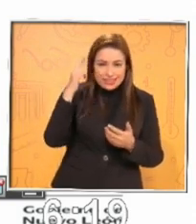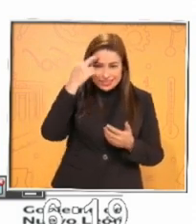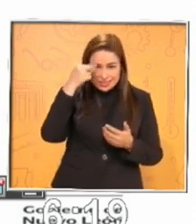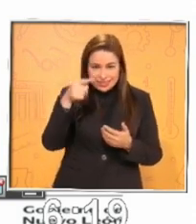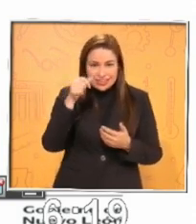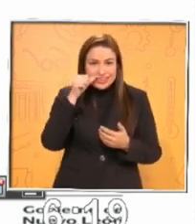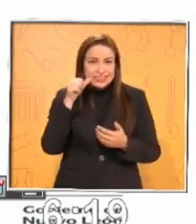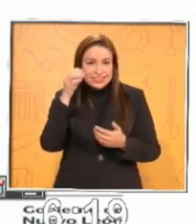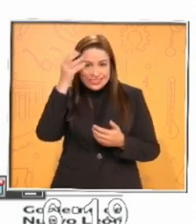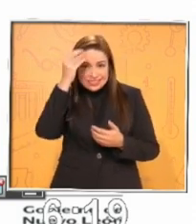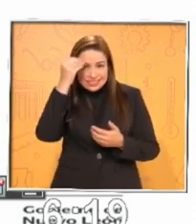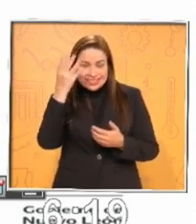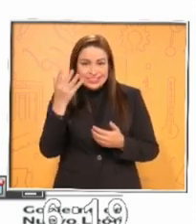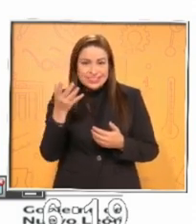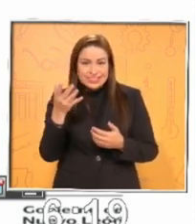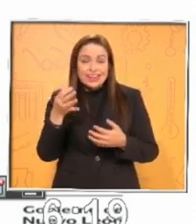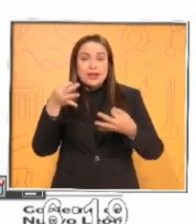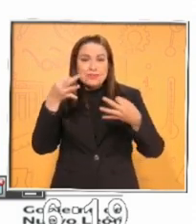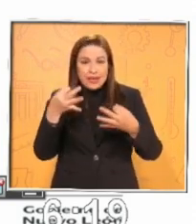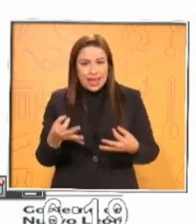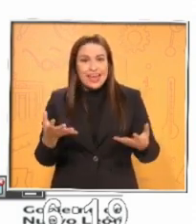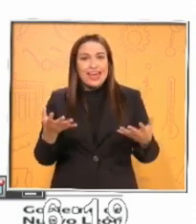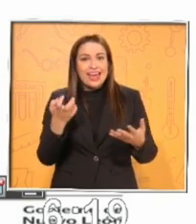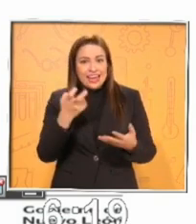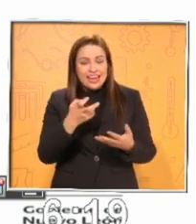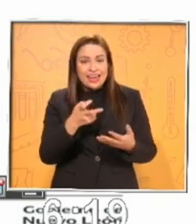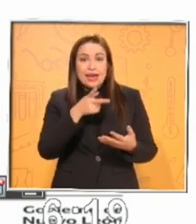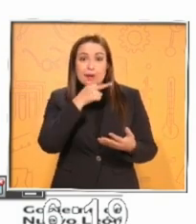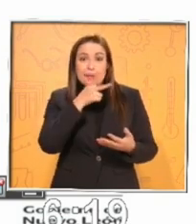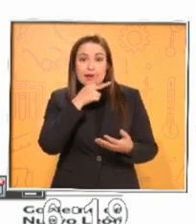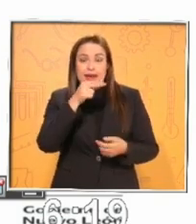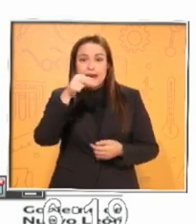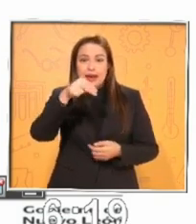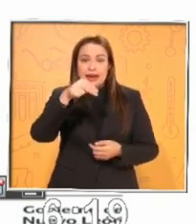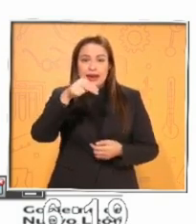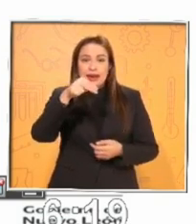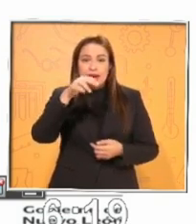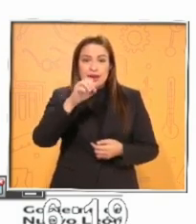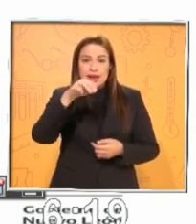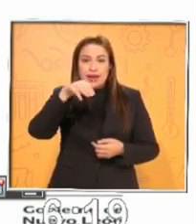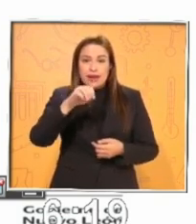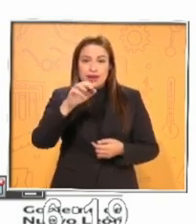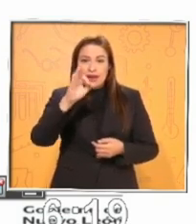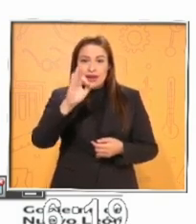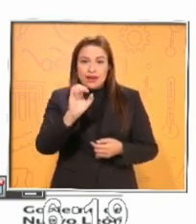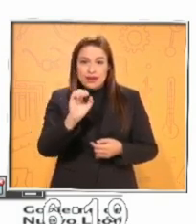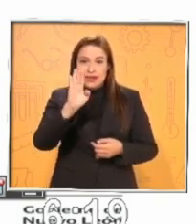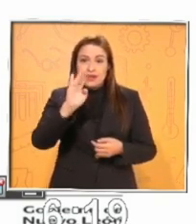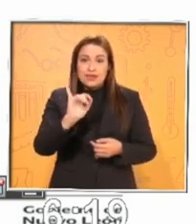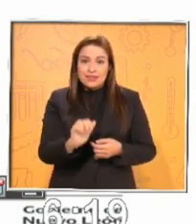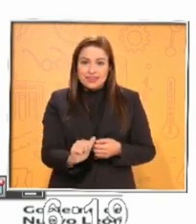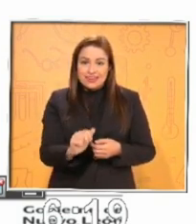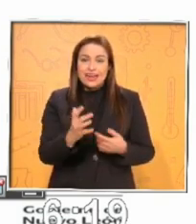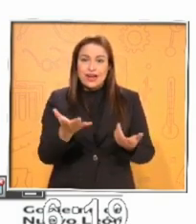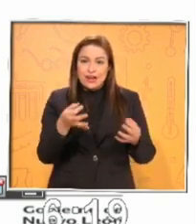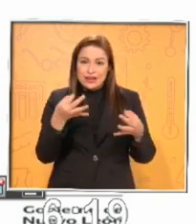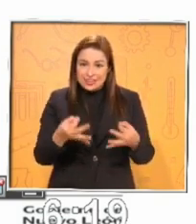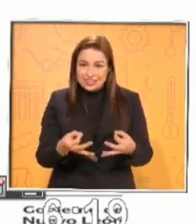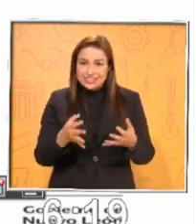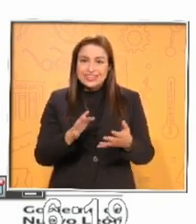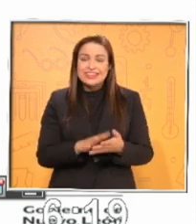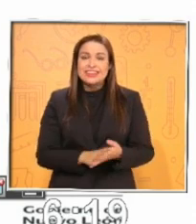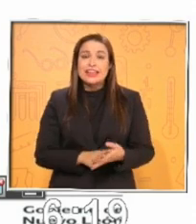ayer. Perfecto, esa es la palabra nemofobia. Correcto. La cuarta